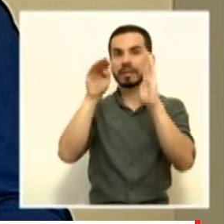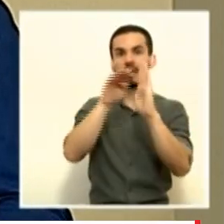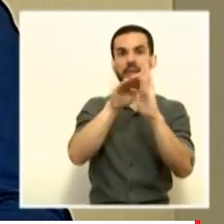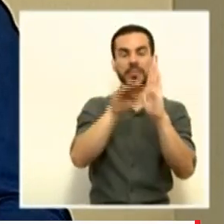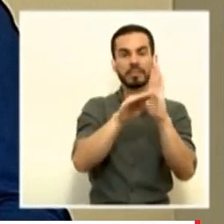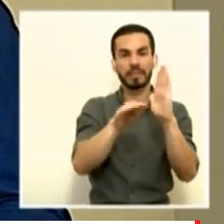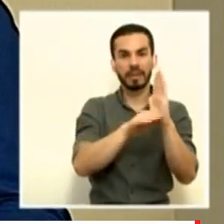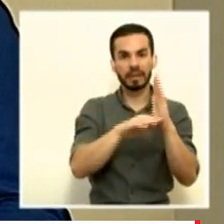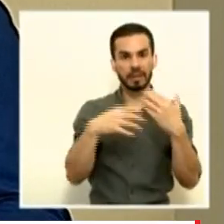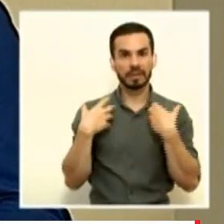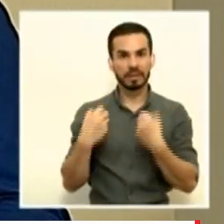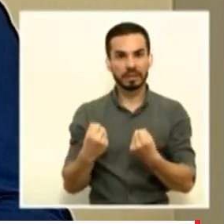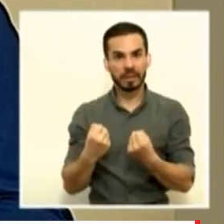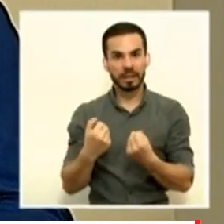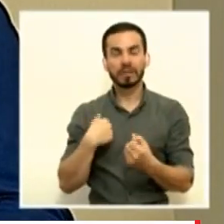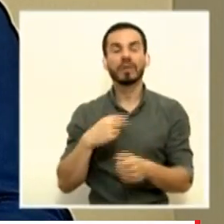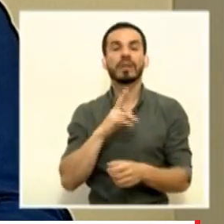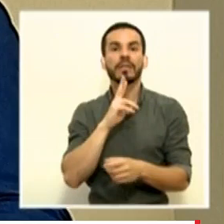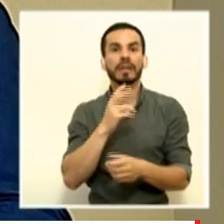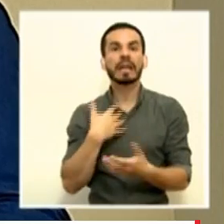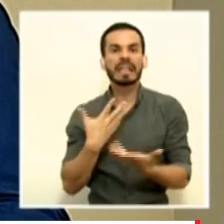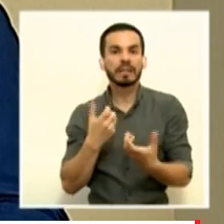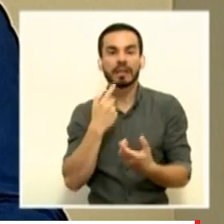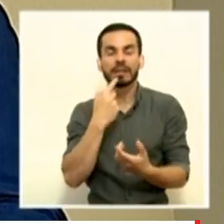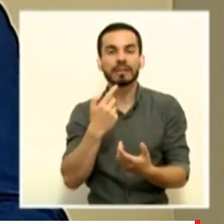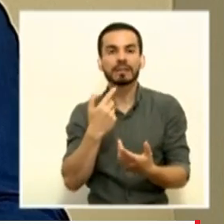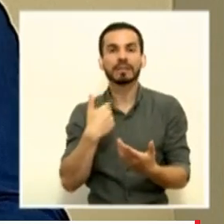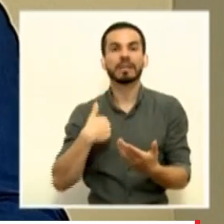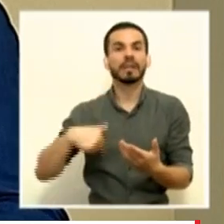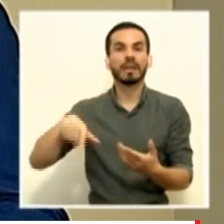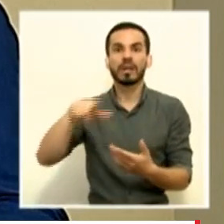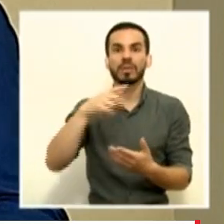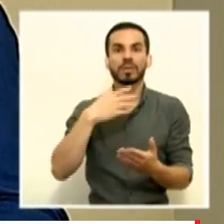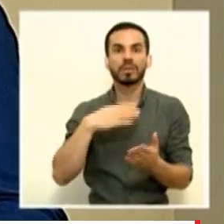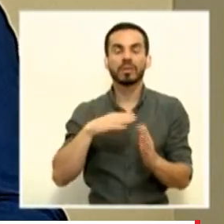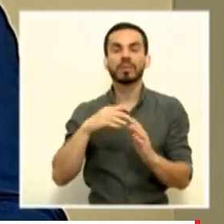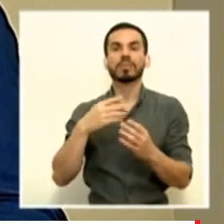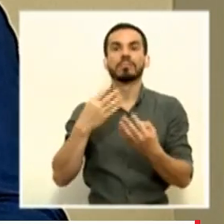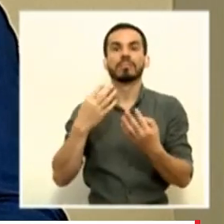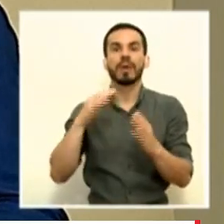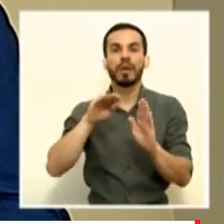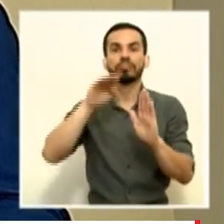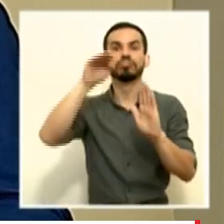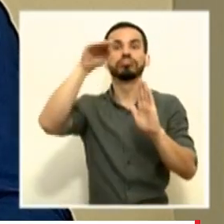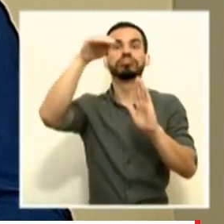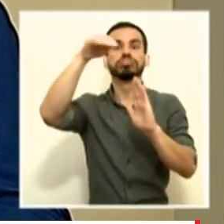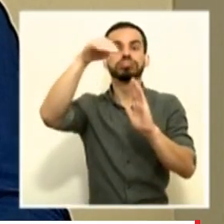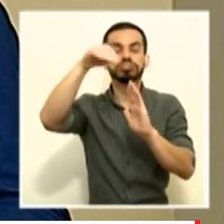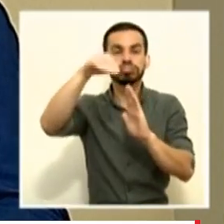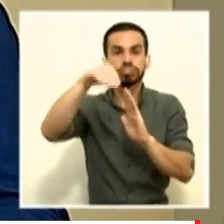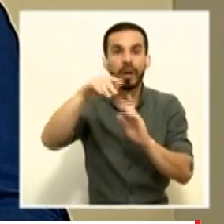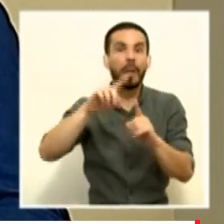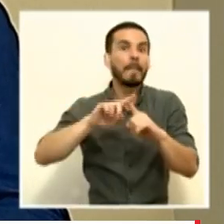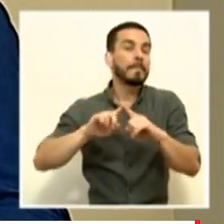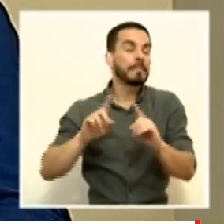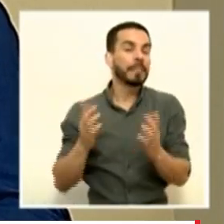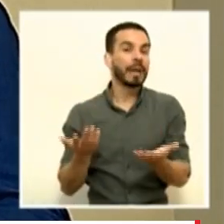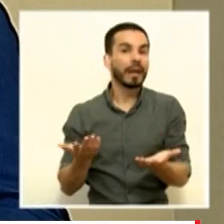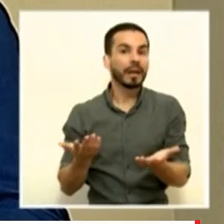Yo en realidad pues obviamente quisiera decir que vamos a ir en una tendencia a la disminución. Sin